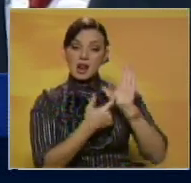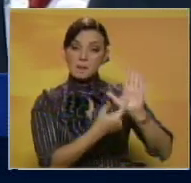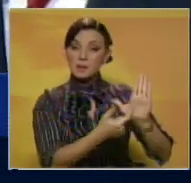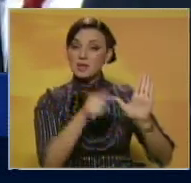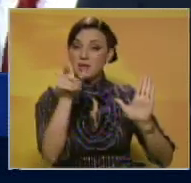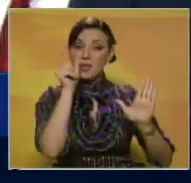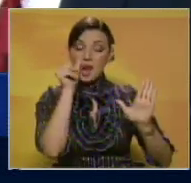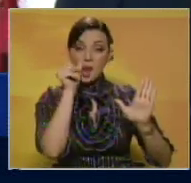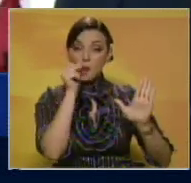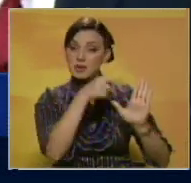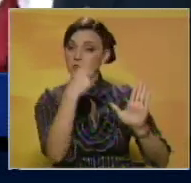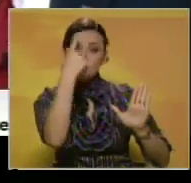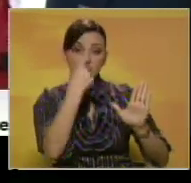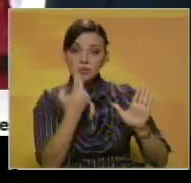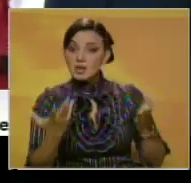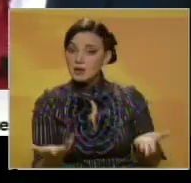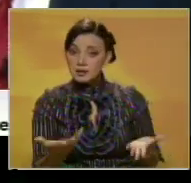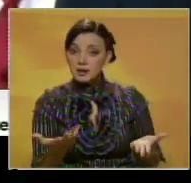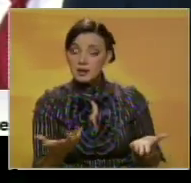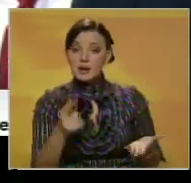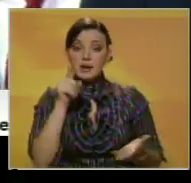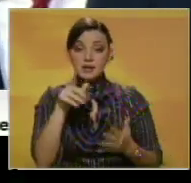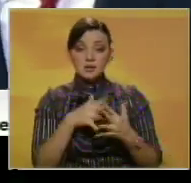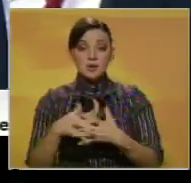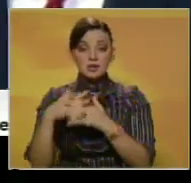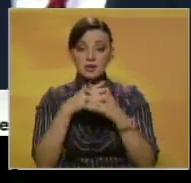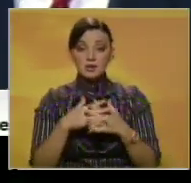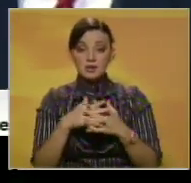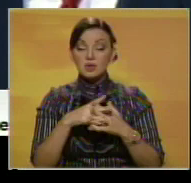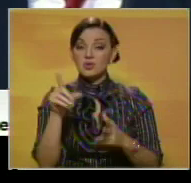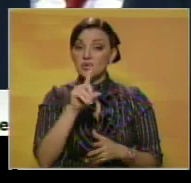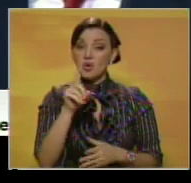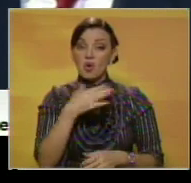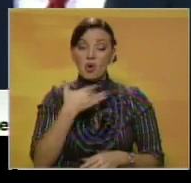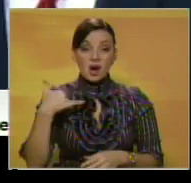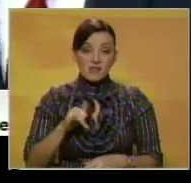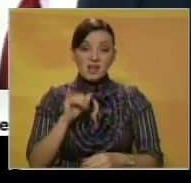es seria y que eso haría a Estados Unidos menos seguro.